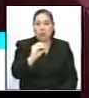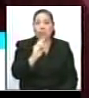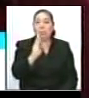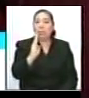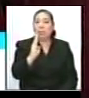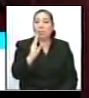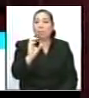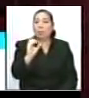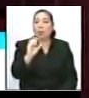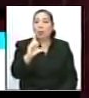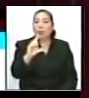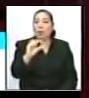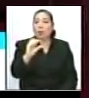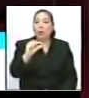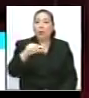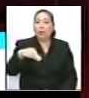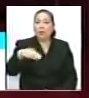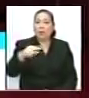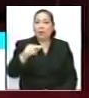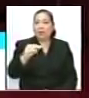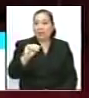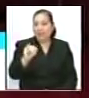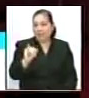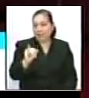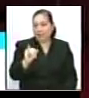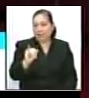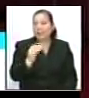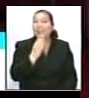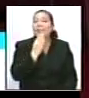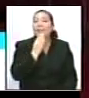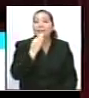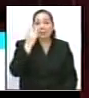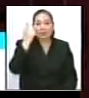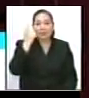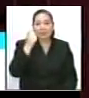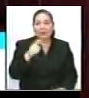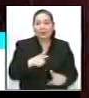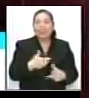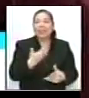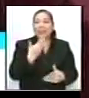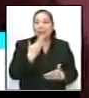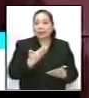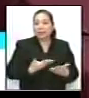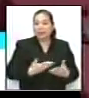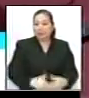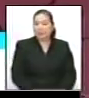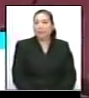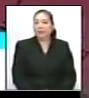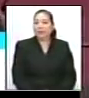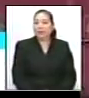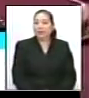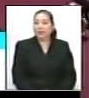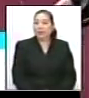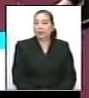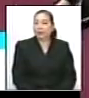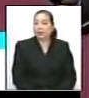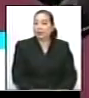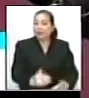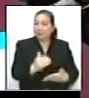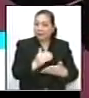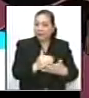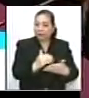de la Comisión de Levantamiento de Inmunidad Parlamentaria, que preside la congresista Luciana León Romero. Hay que señalar que en la